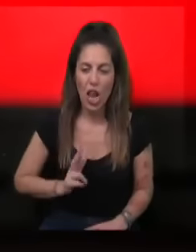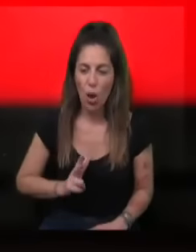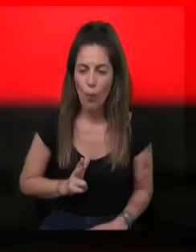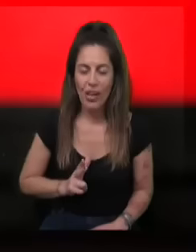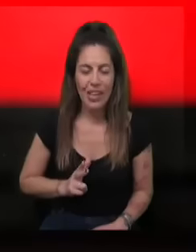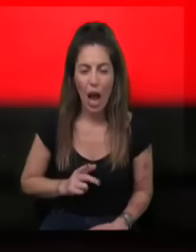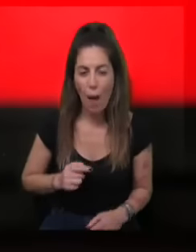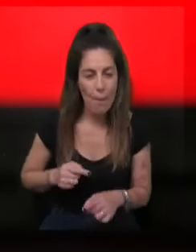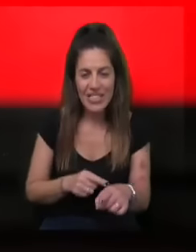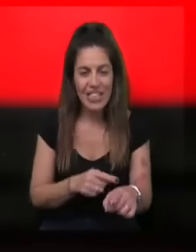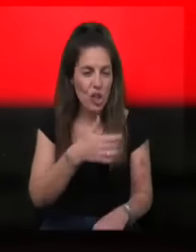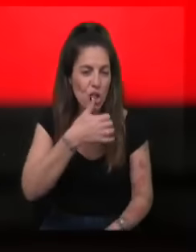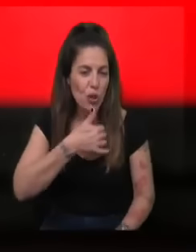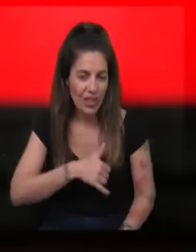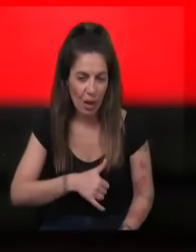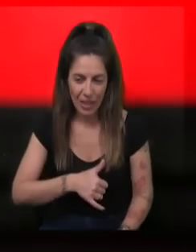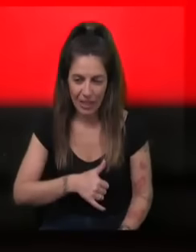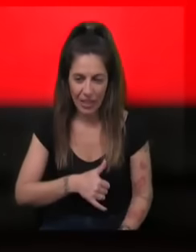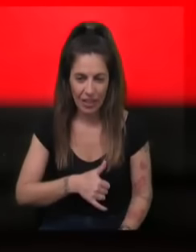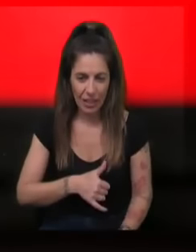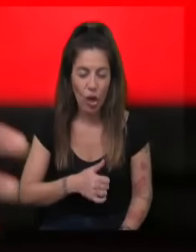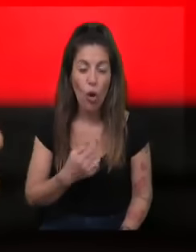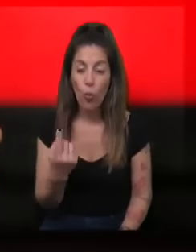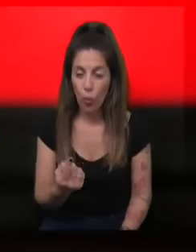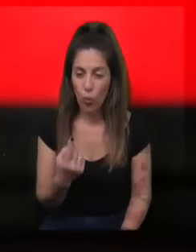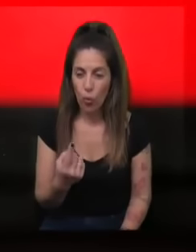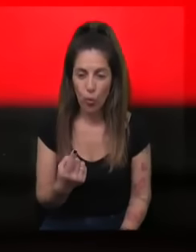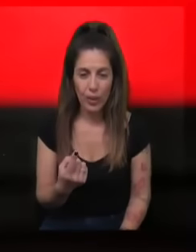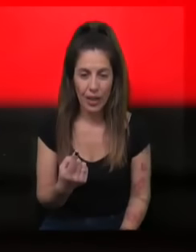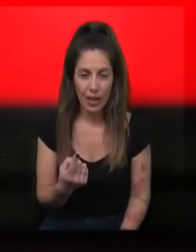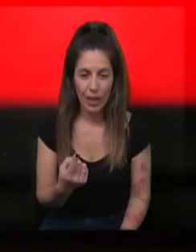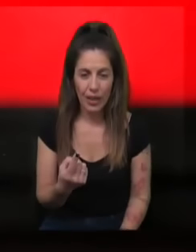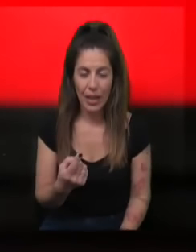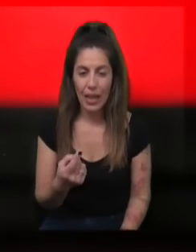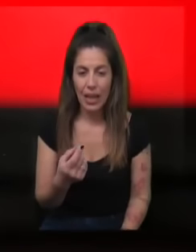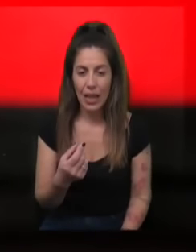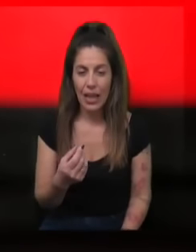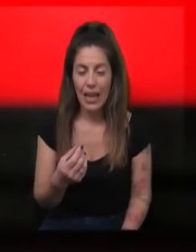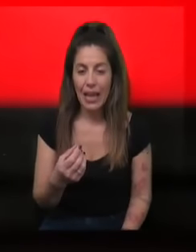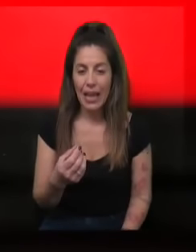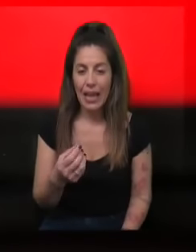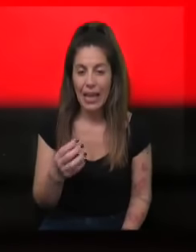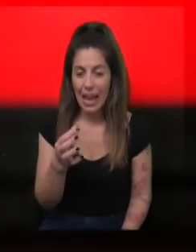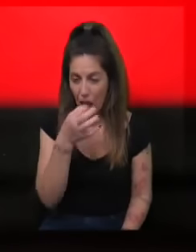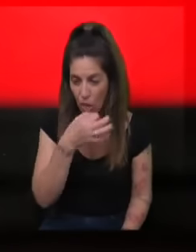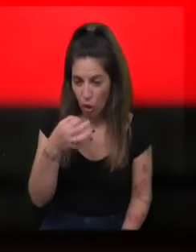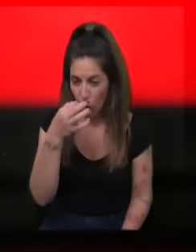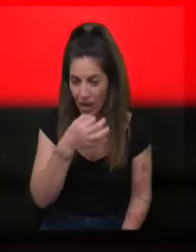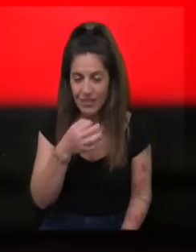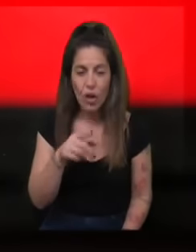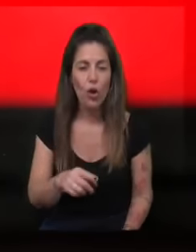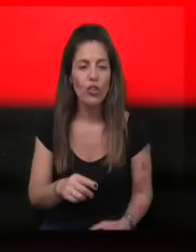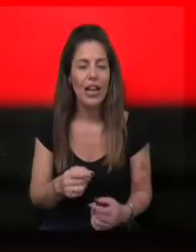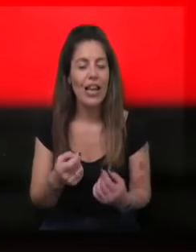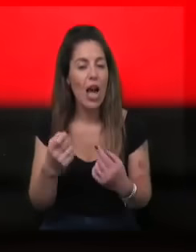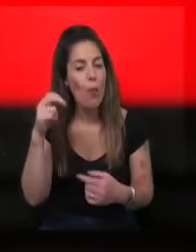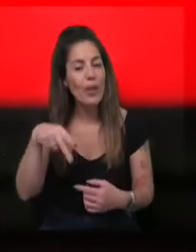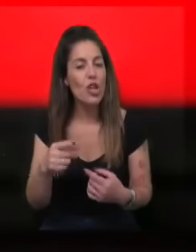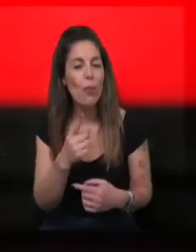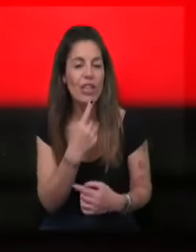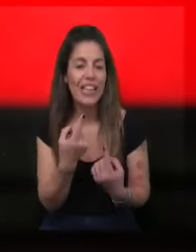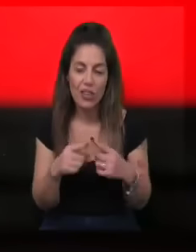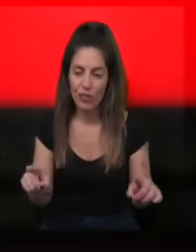perseguido históricamente una es el consumo de drogas otra es la disidencia política y otra